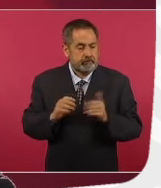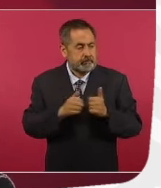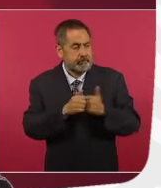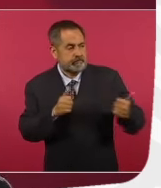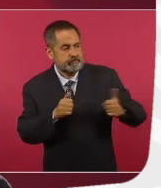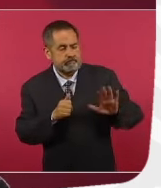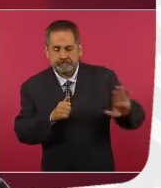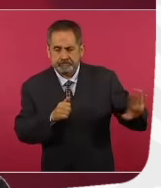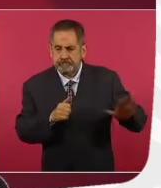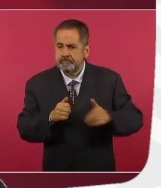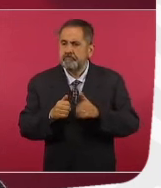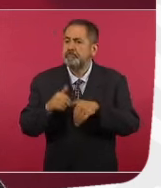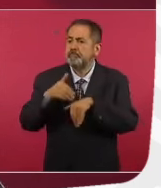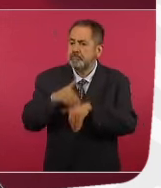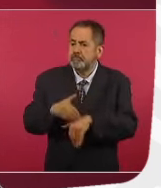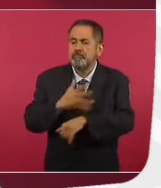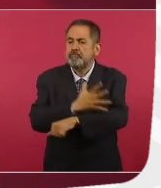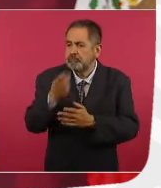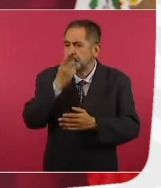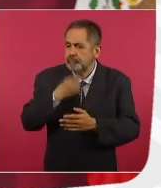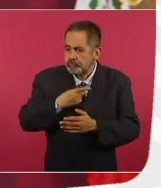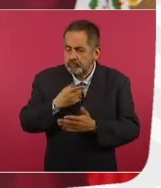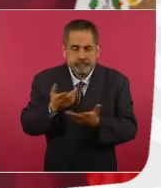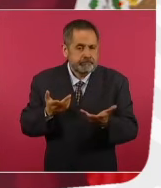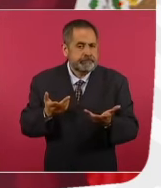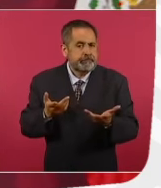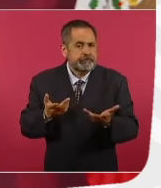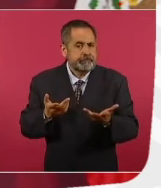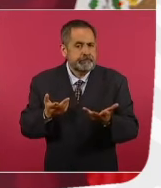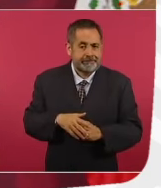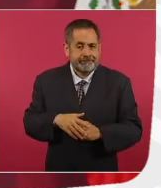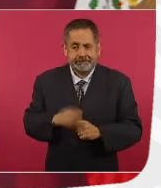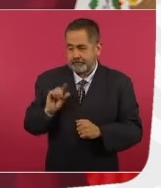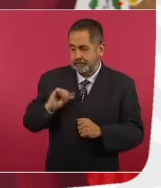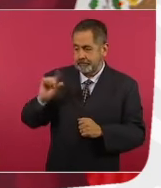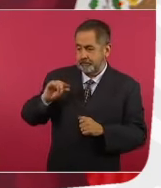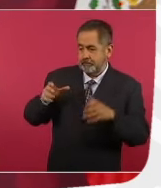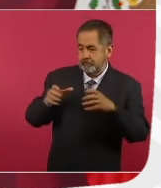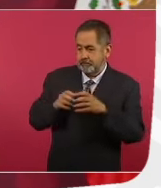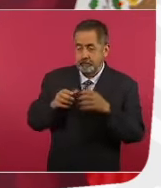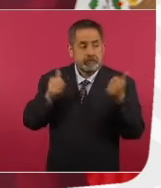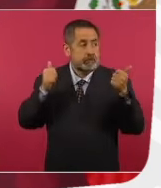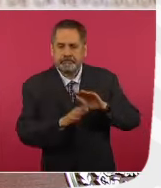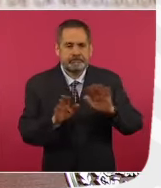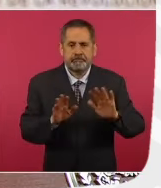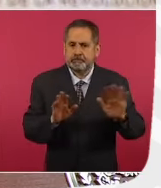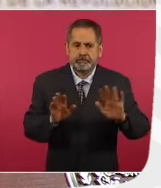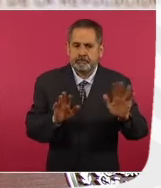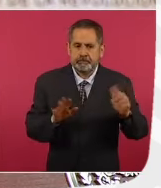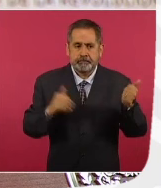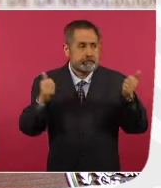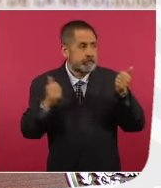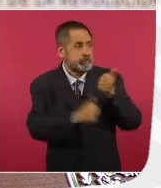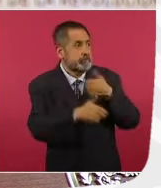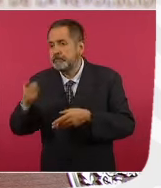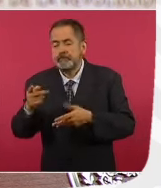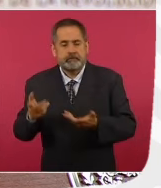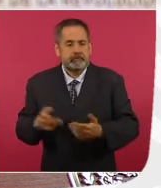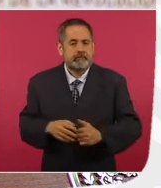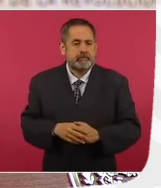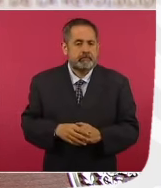con rectitud con honestidad que no estén al servicio de nadie